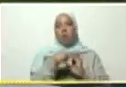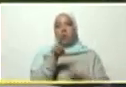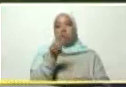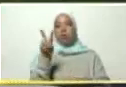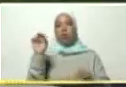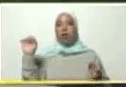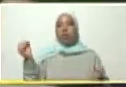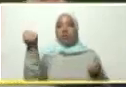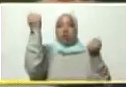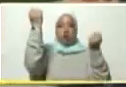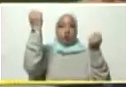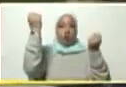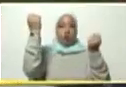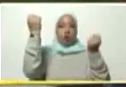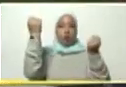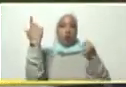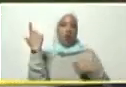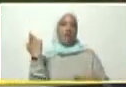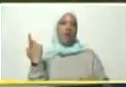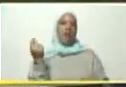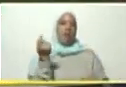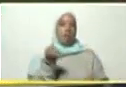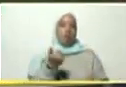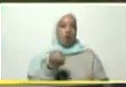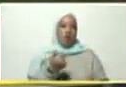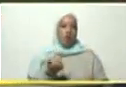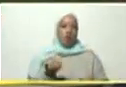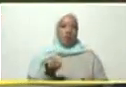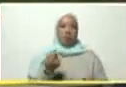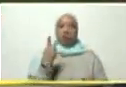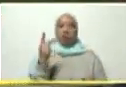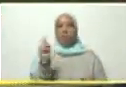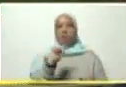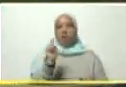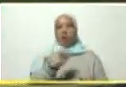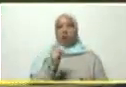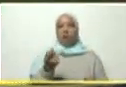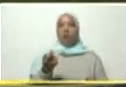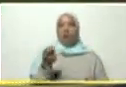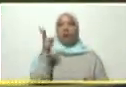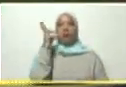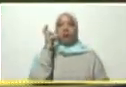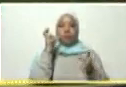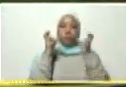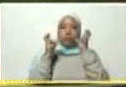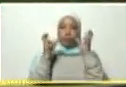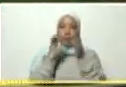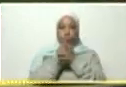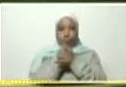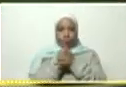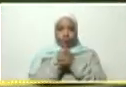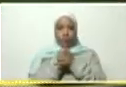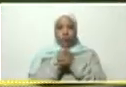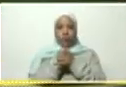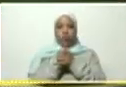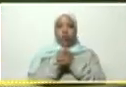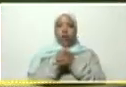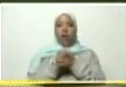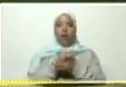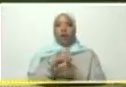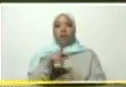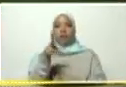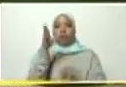victoria organizando toda la estructura oído a amigos a propios